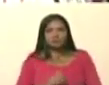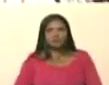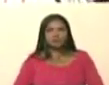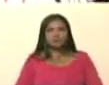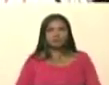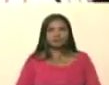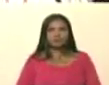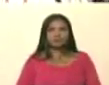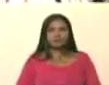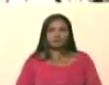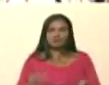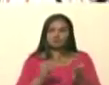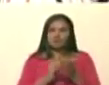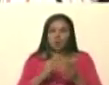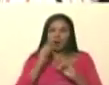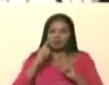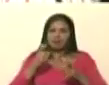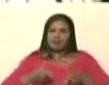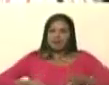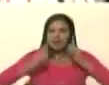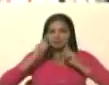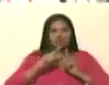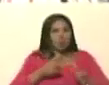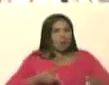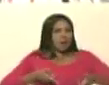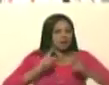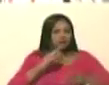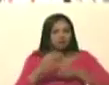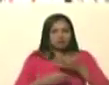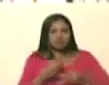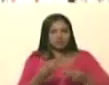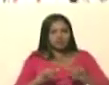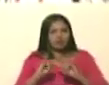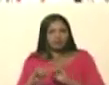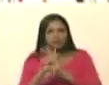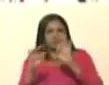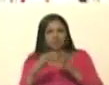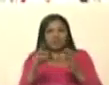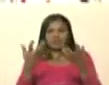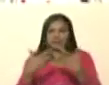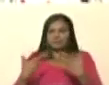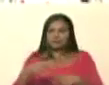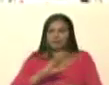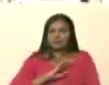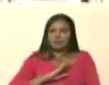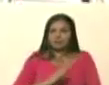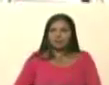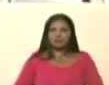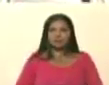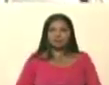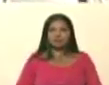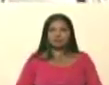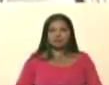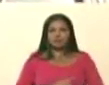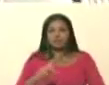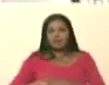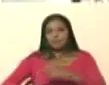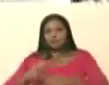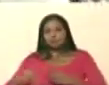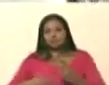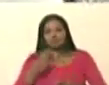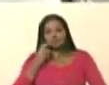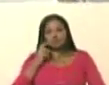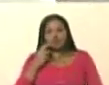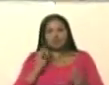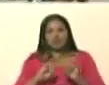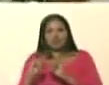y con su instalación definitiva y su funcionamiento definitivo esta empresa aquí va a producir chocolate